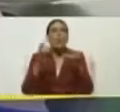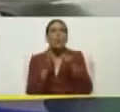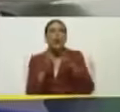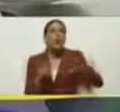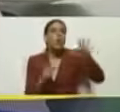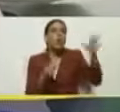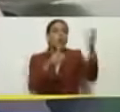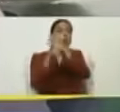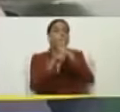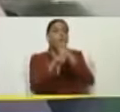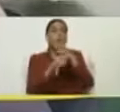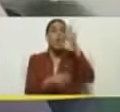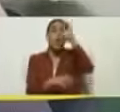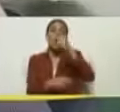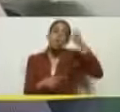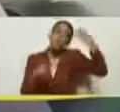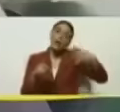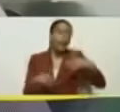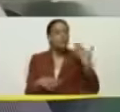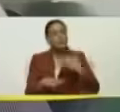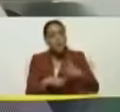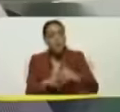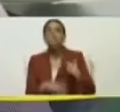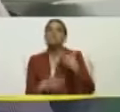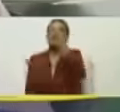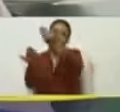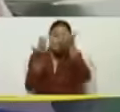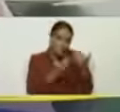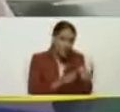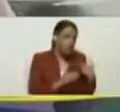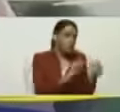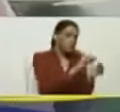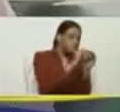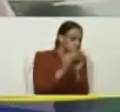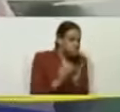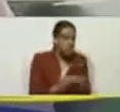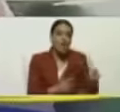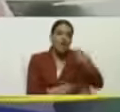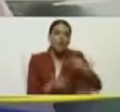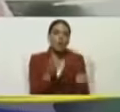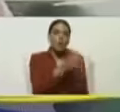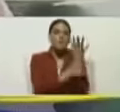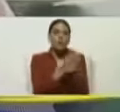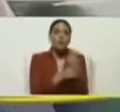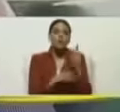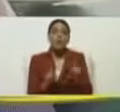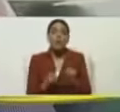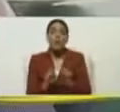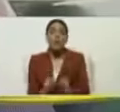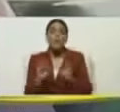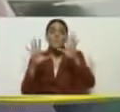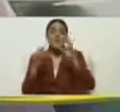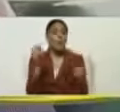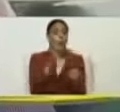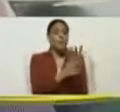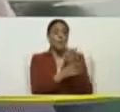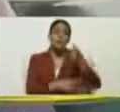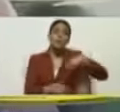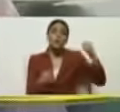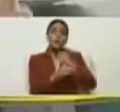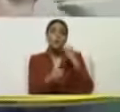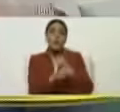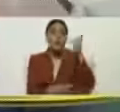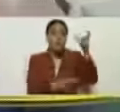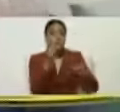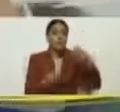traerlo, y estamos produciendo el milagro productivo de los trabajadores de PDVSA. Y